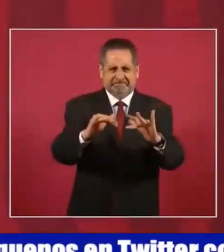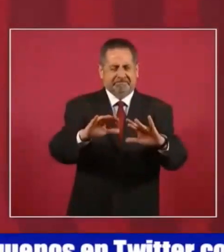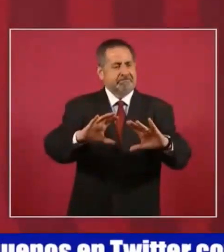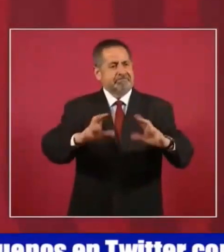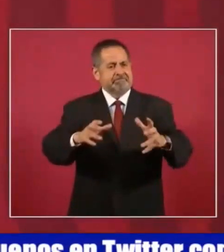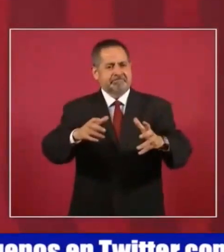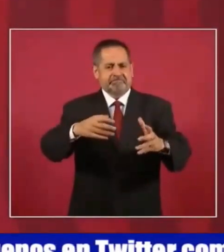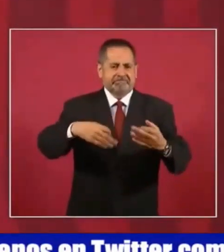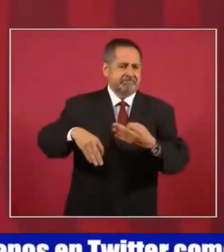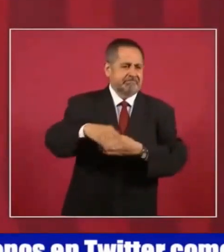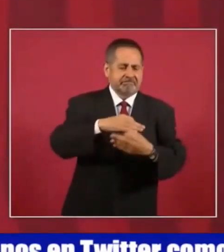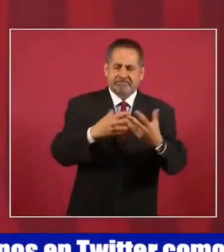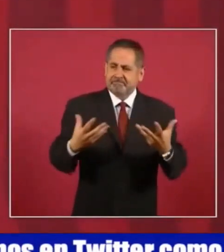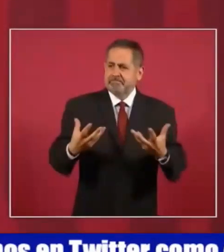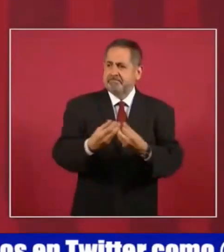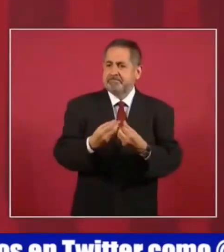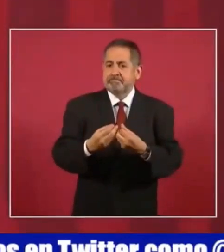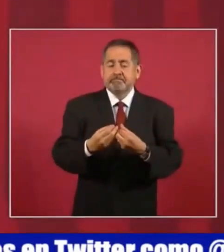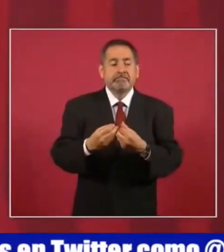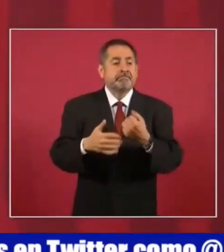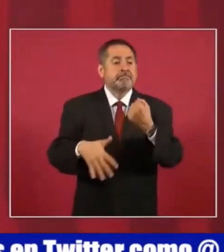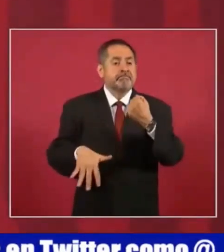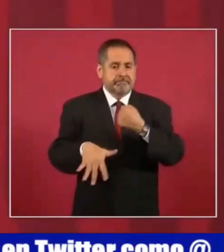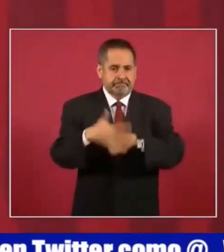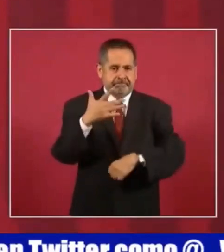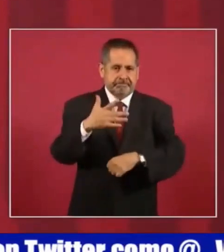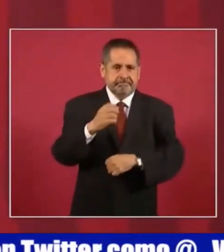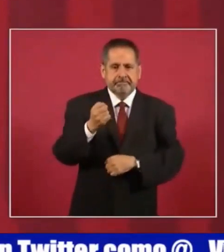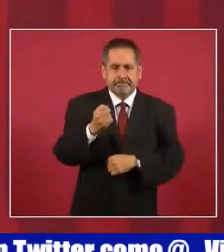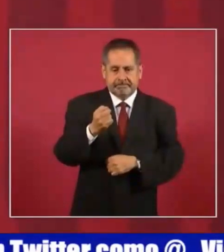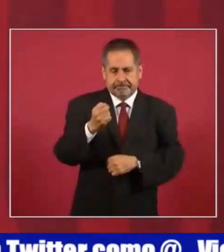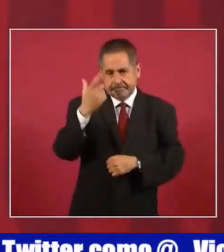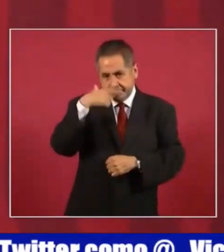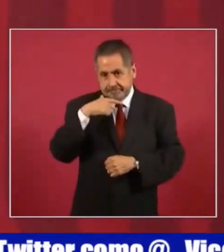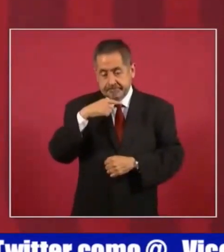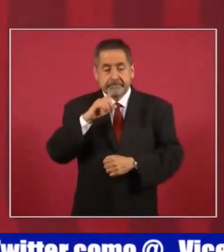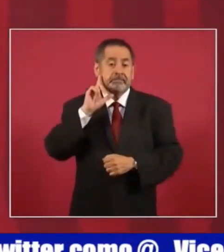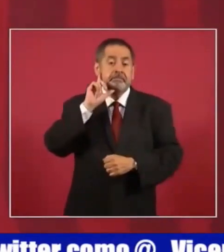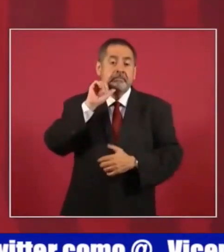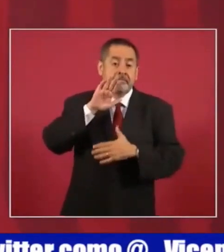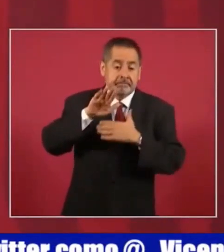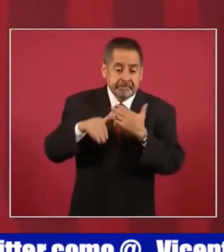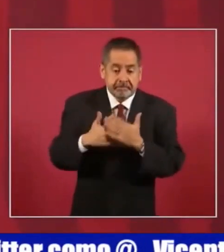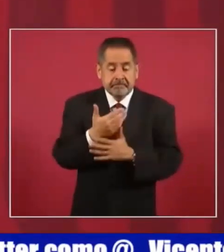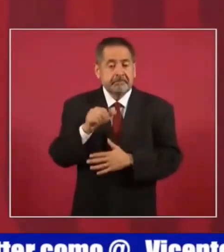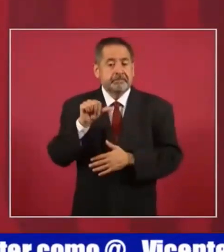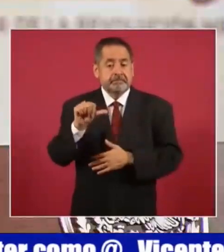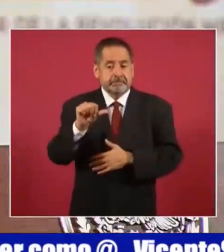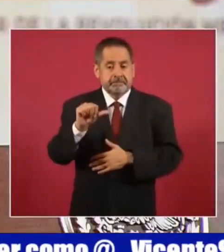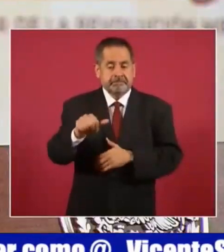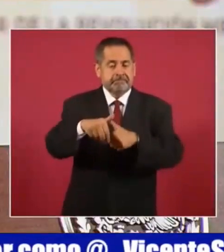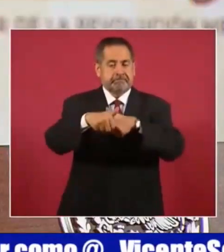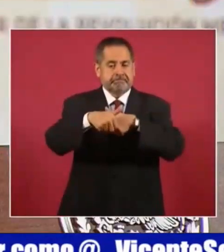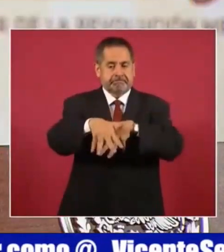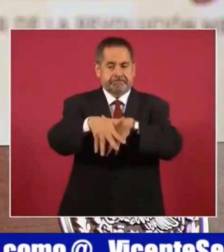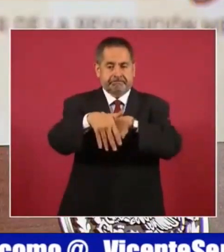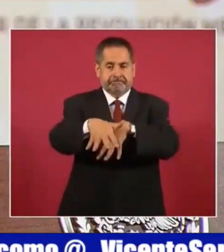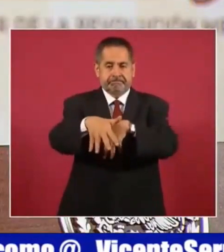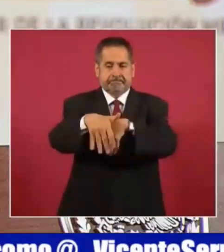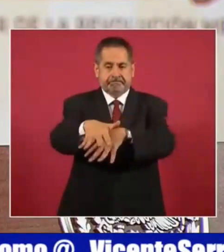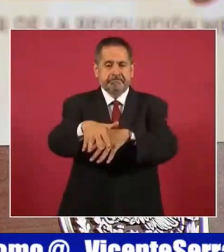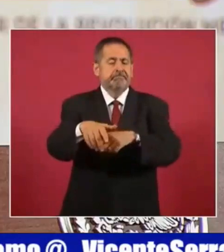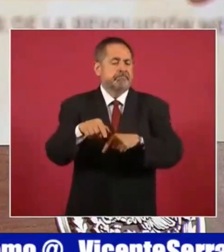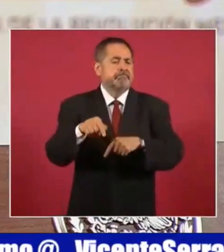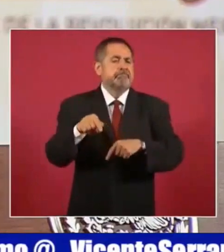reconocer que se necesita más tiempo, con mayor profesionalización, con mejores